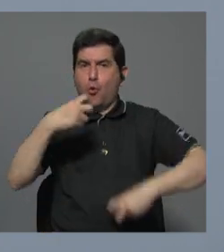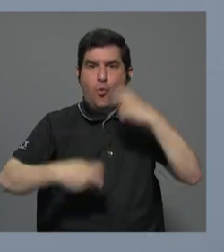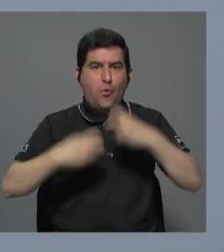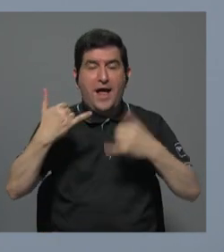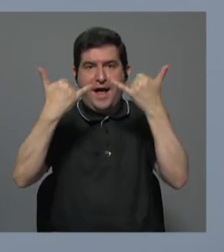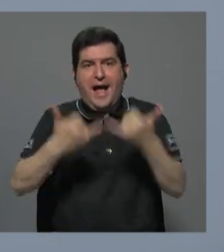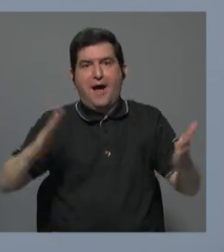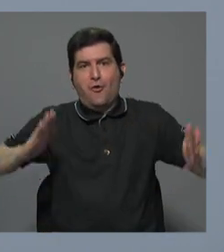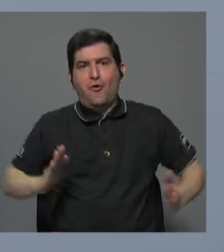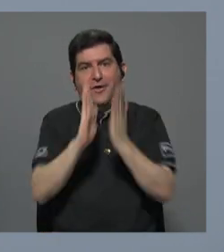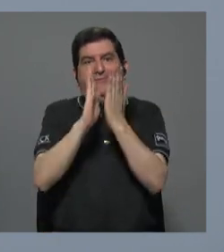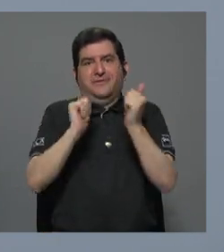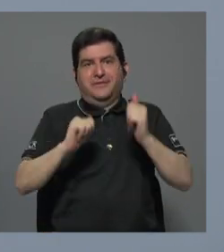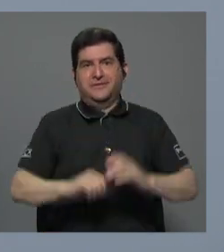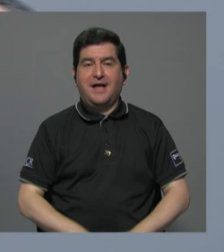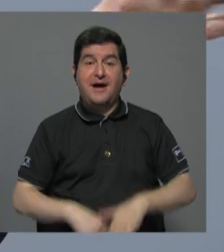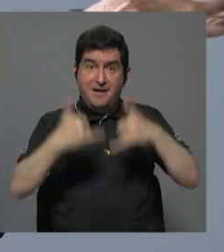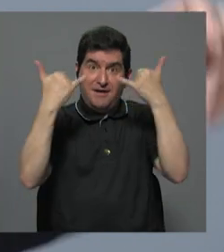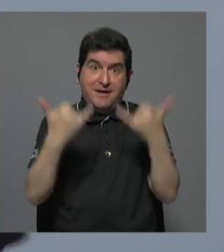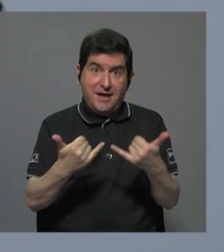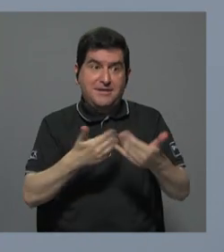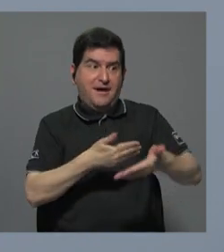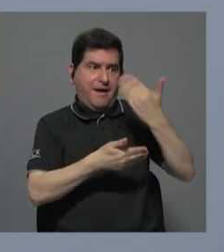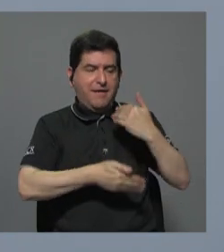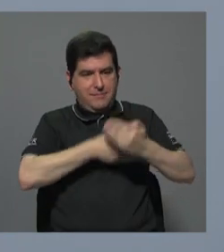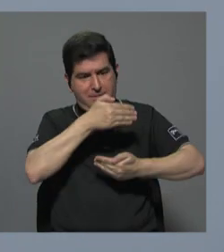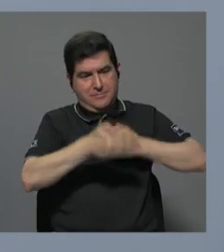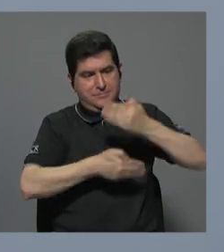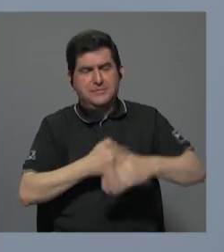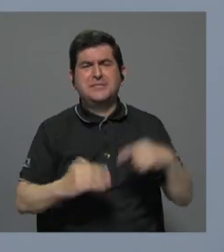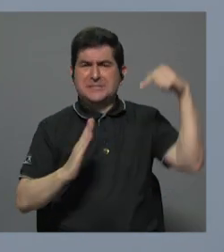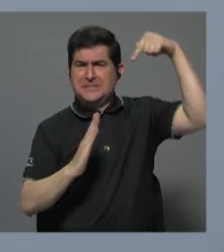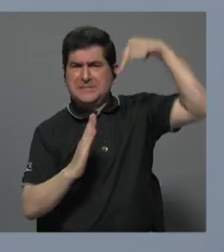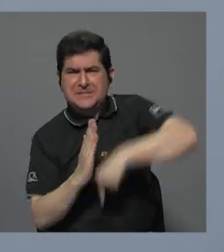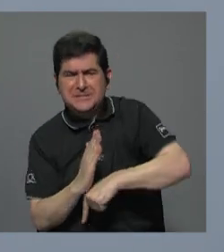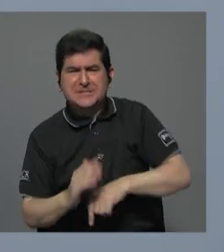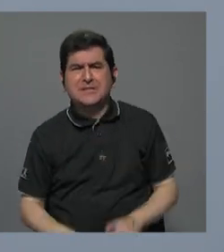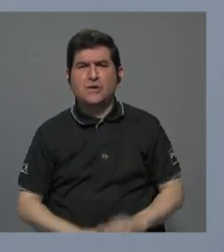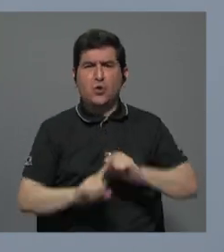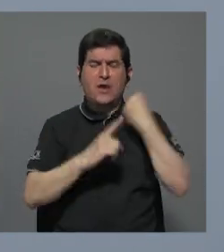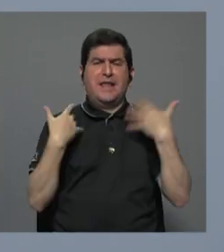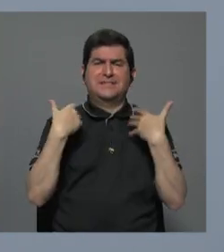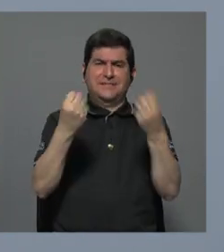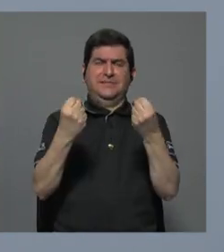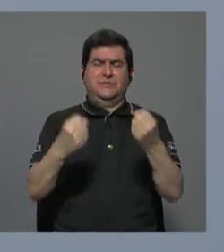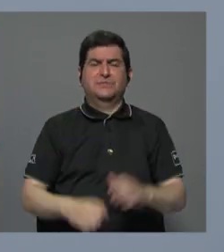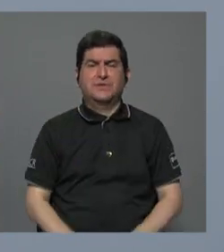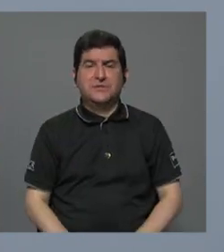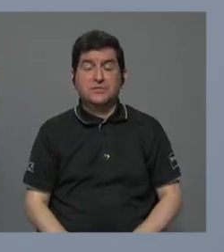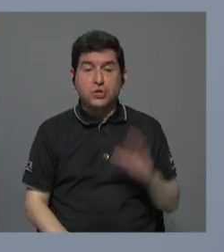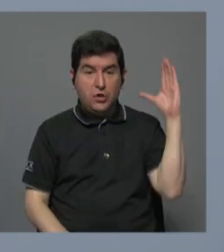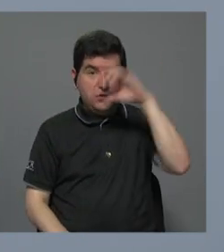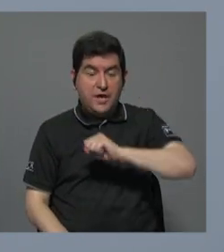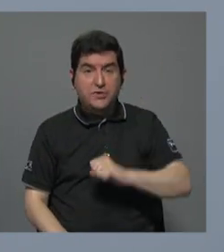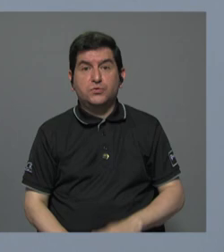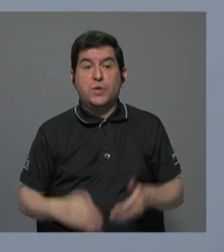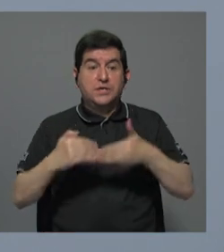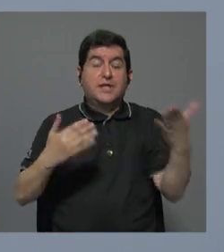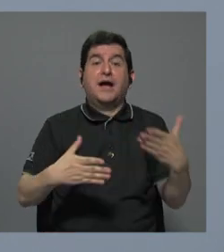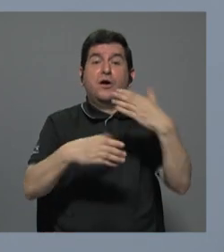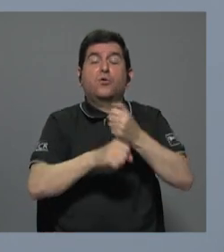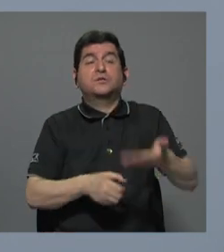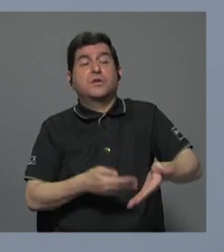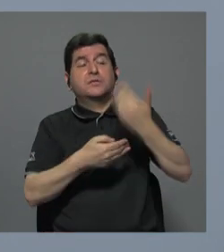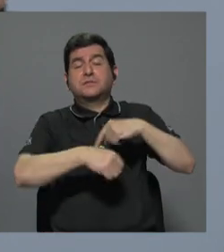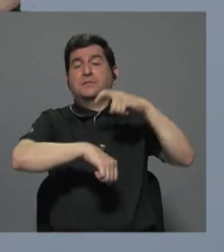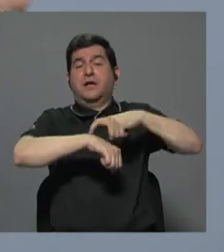como el que nos enfrentamos en este momento que ya se venía gestando y que se agrava con un elemento sanitario para darnos cuenta que vivimos de haber hecho cosas hace